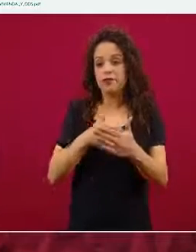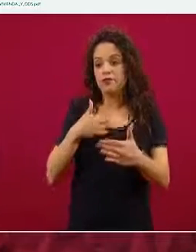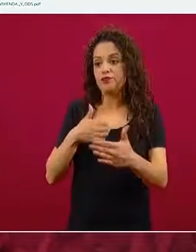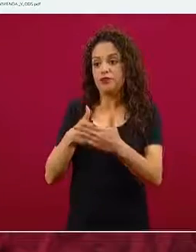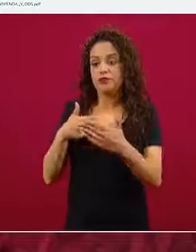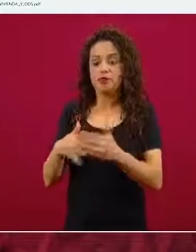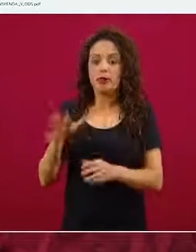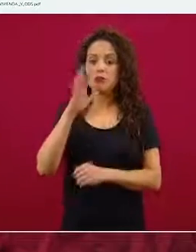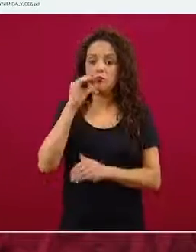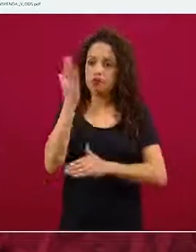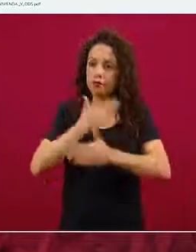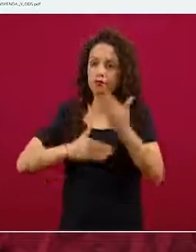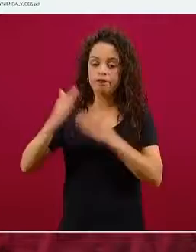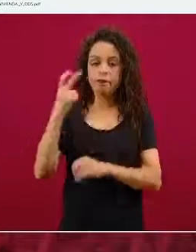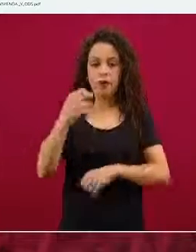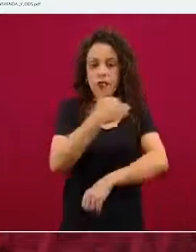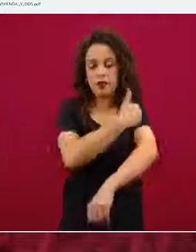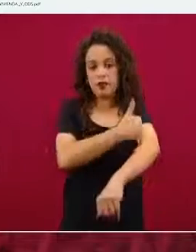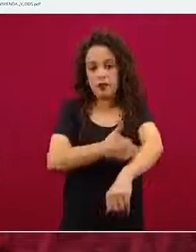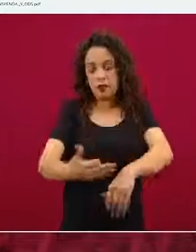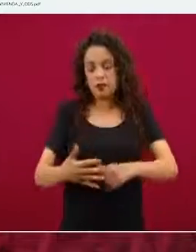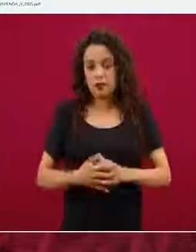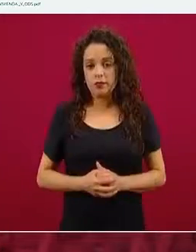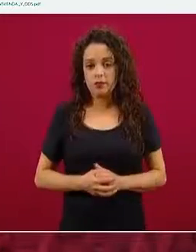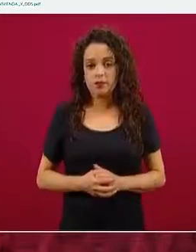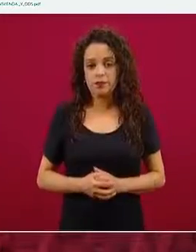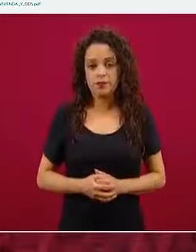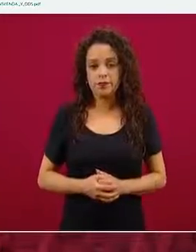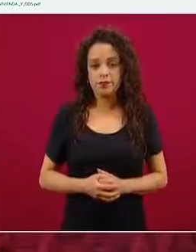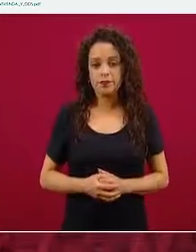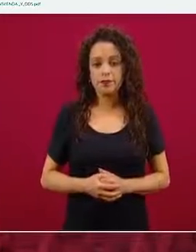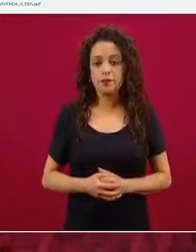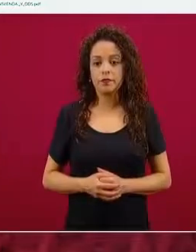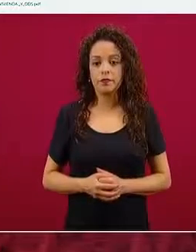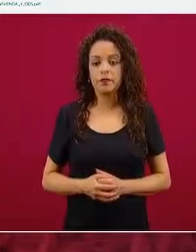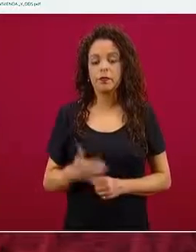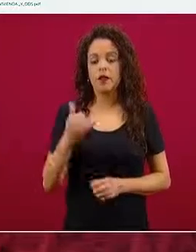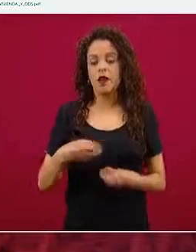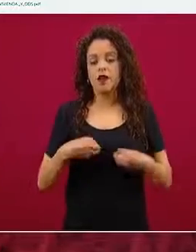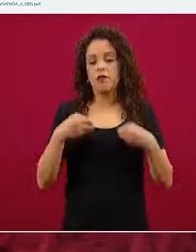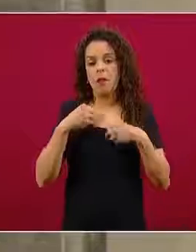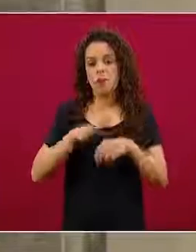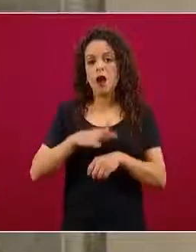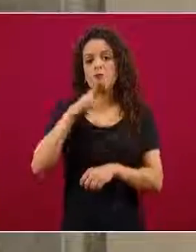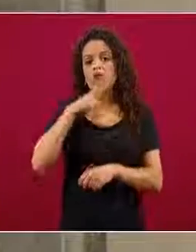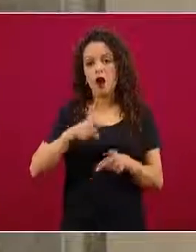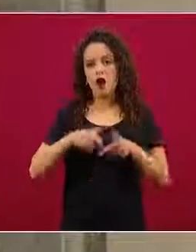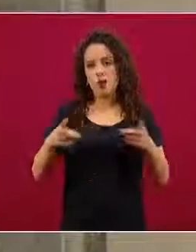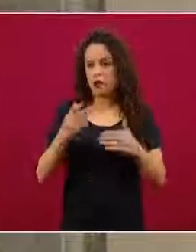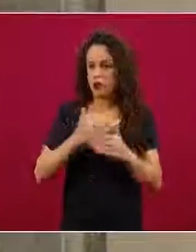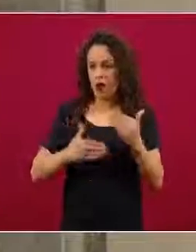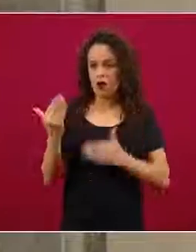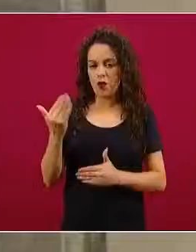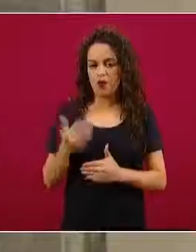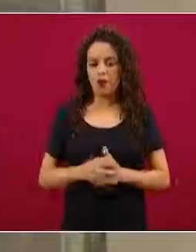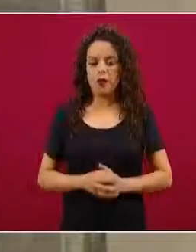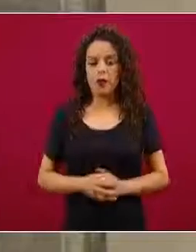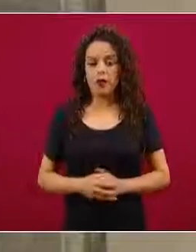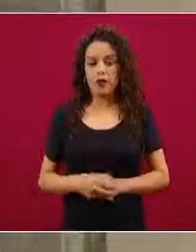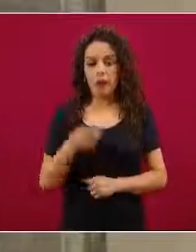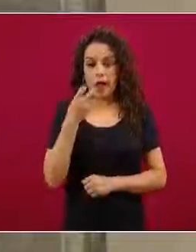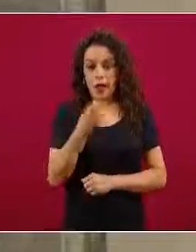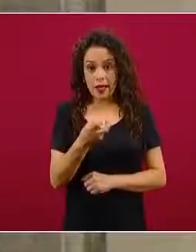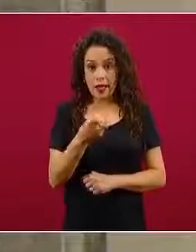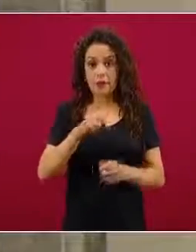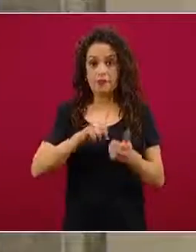estas familias para salir adelante y para tener un mejor desarrollo. Ahora, esto a su vez se ha traducido en un